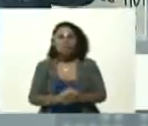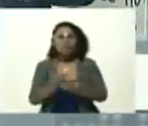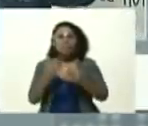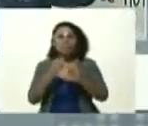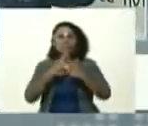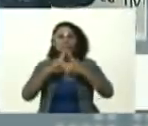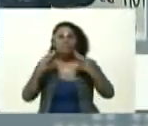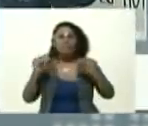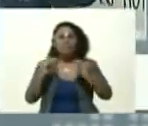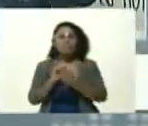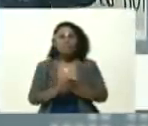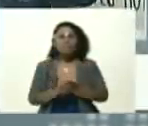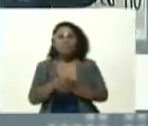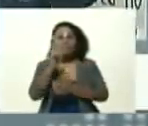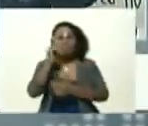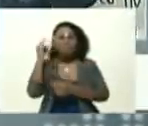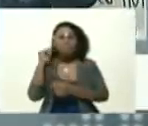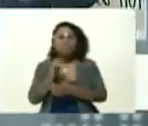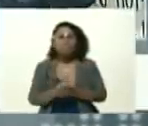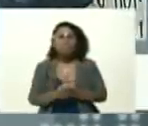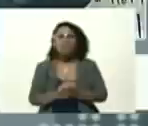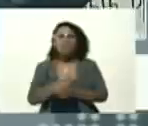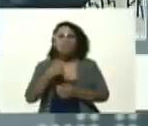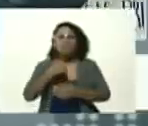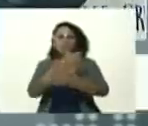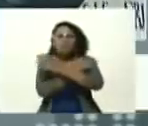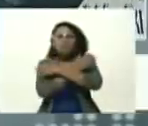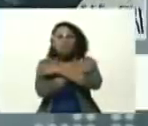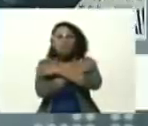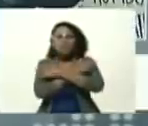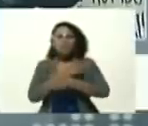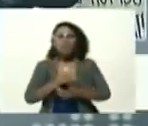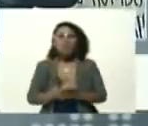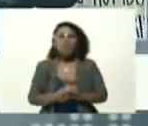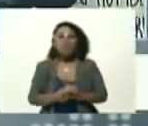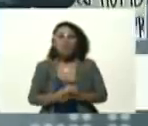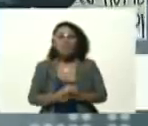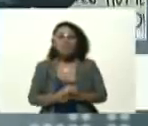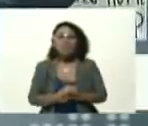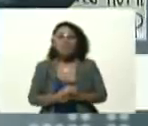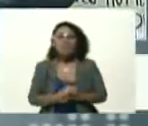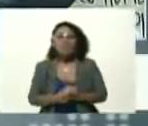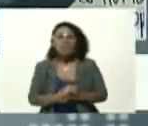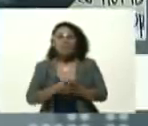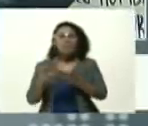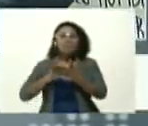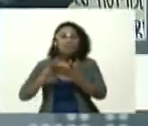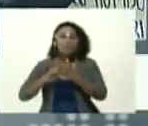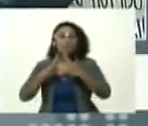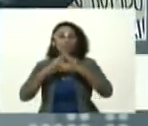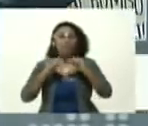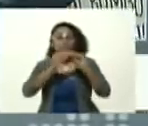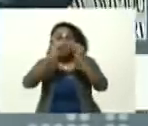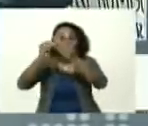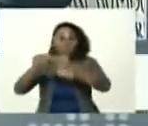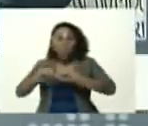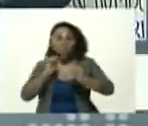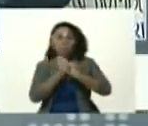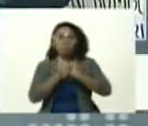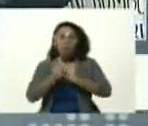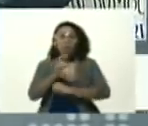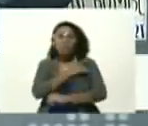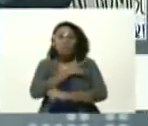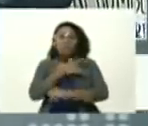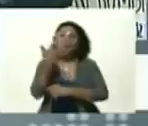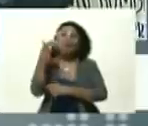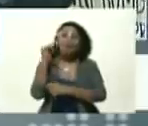todos y para todas. Los felicito, muchachos. Recuperen todas las instalaciones deportivas. La universidad tiene